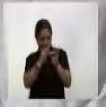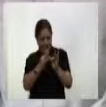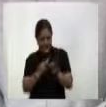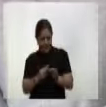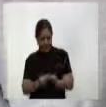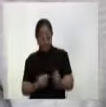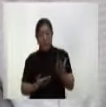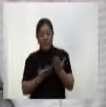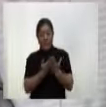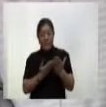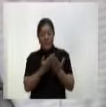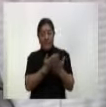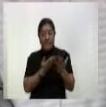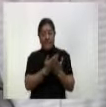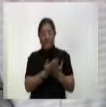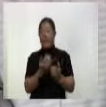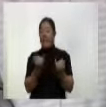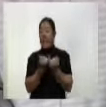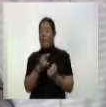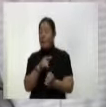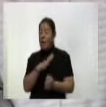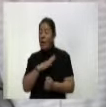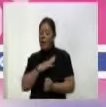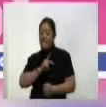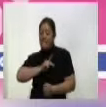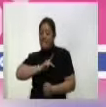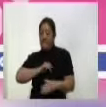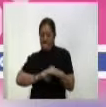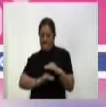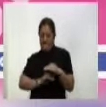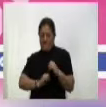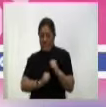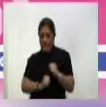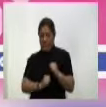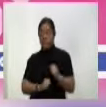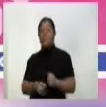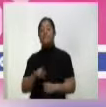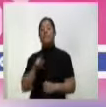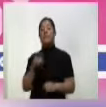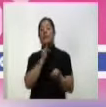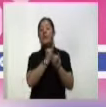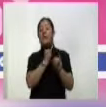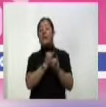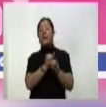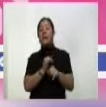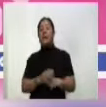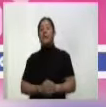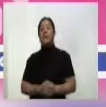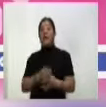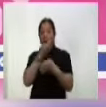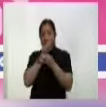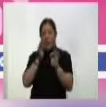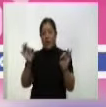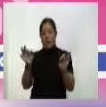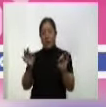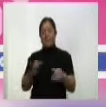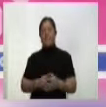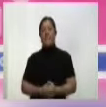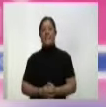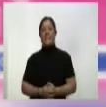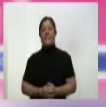propuestas, las cuales añadió también son base de su campaña. Al respecto, en sus redes sociales, Viviana Barbosa publicó el siguiente